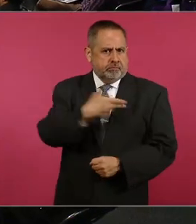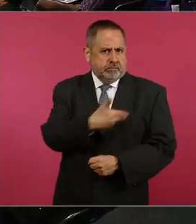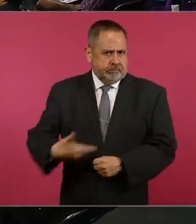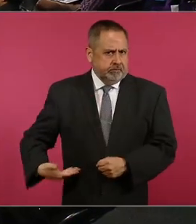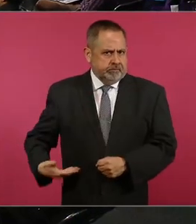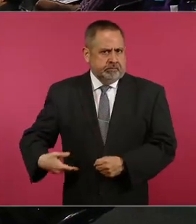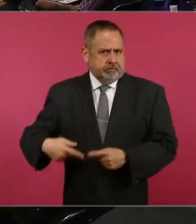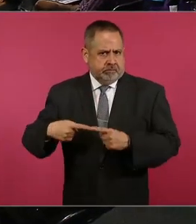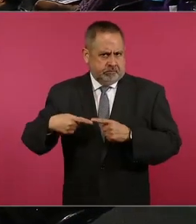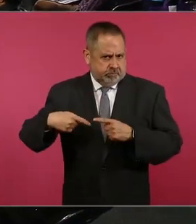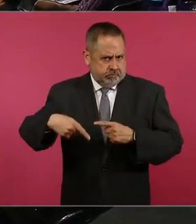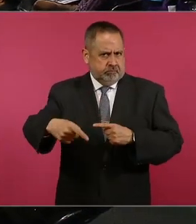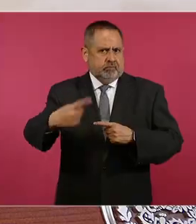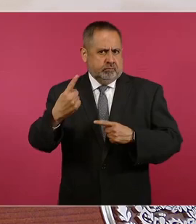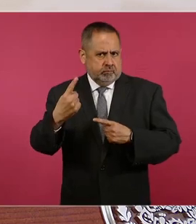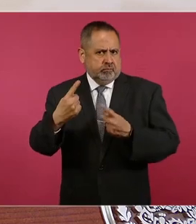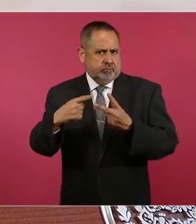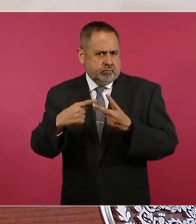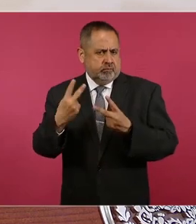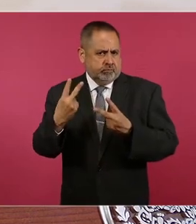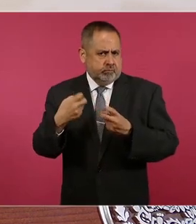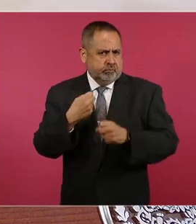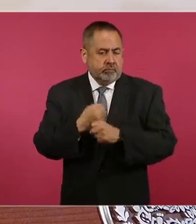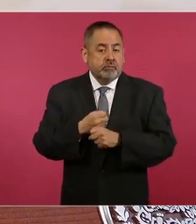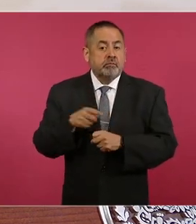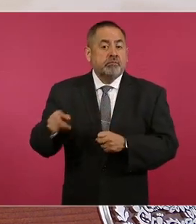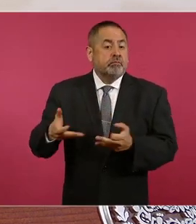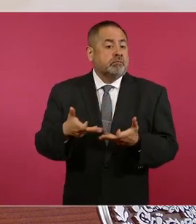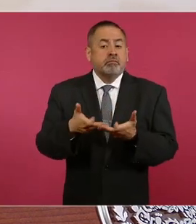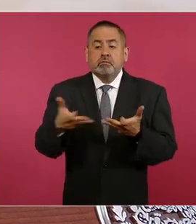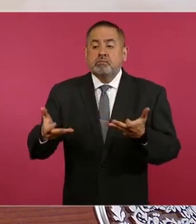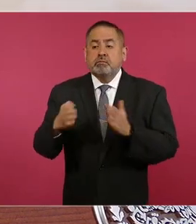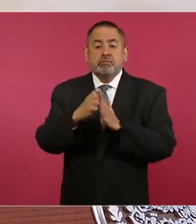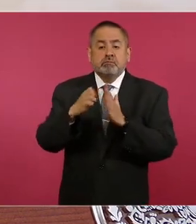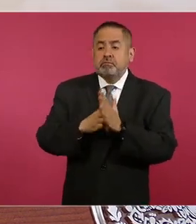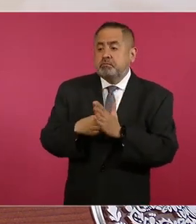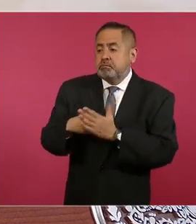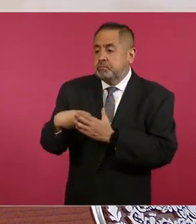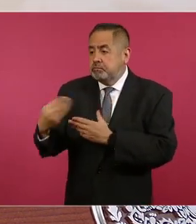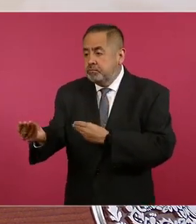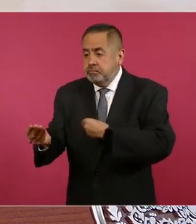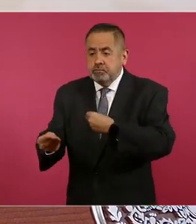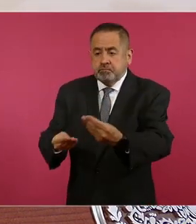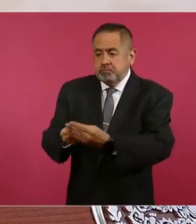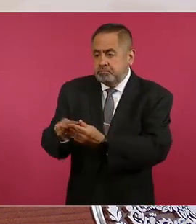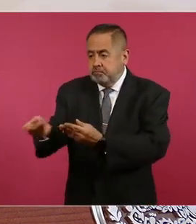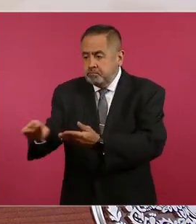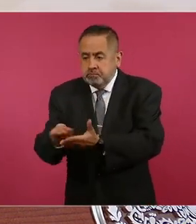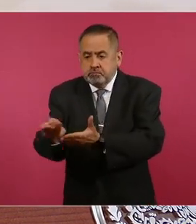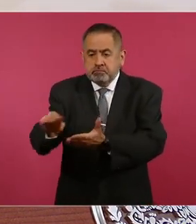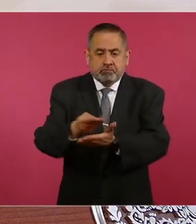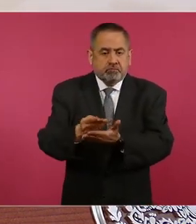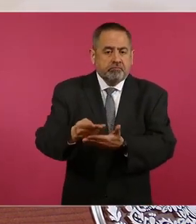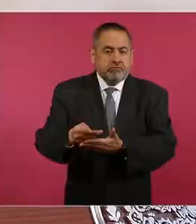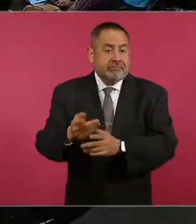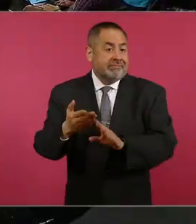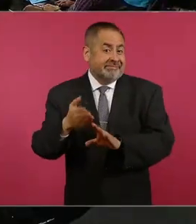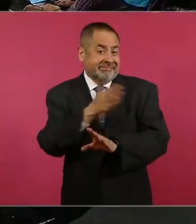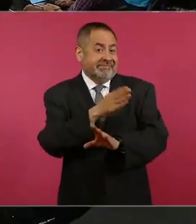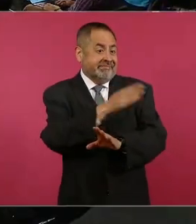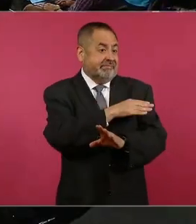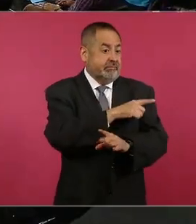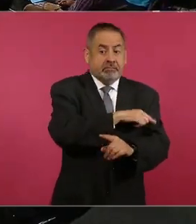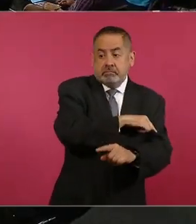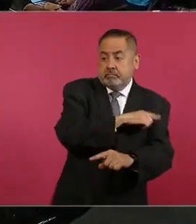entrega tierras, restituye tierras comunales que habían sido invadidas